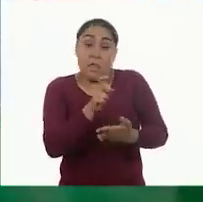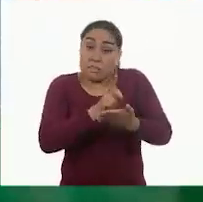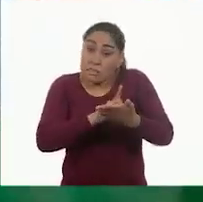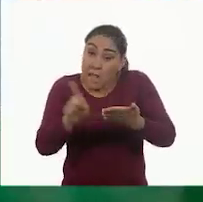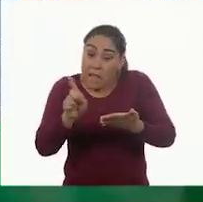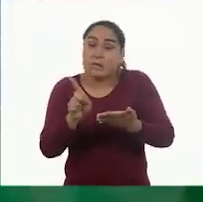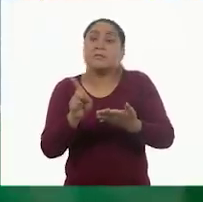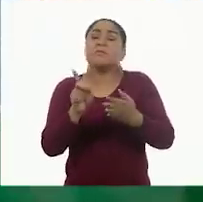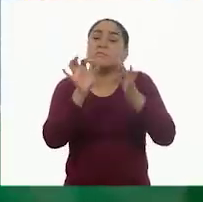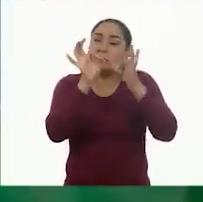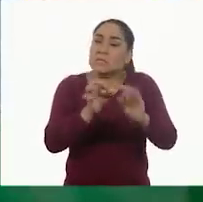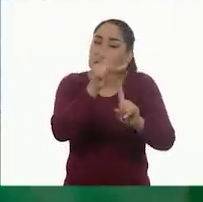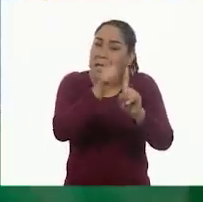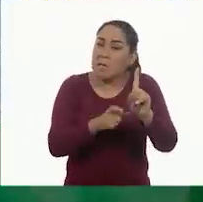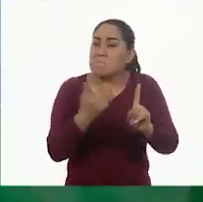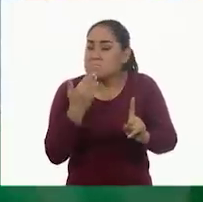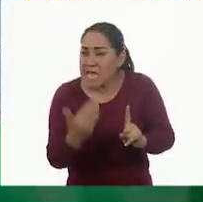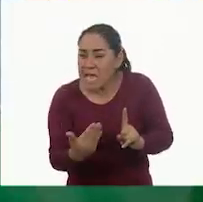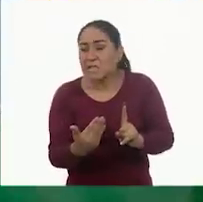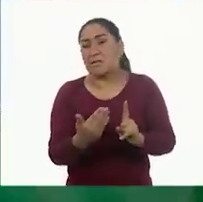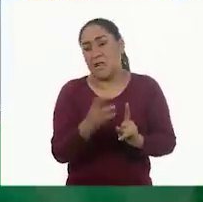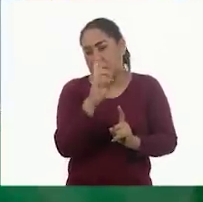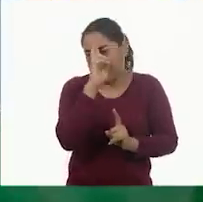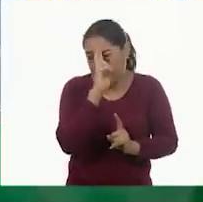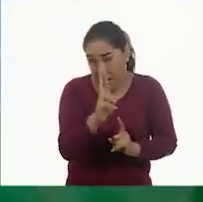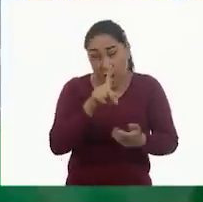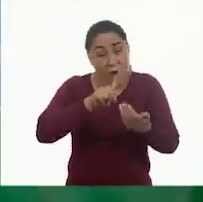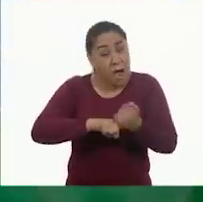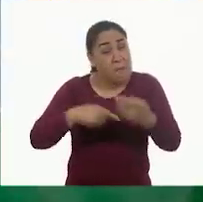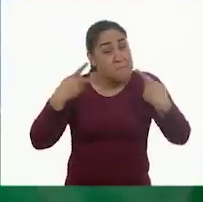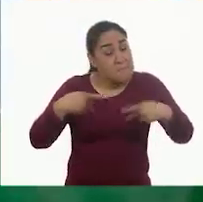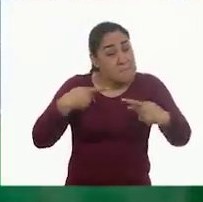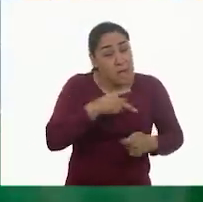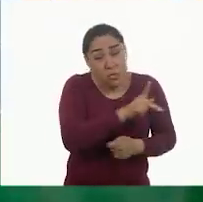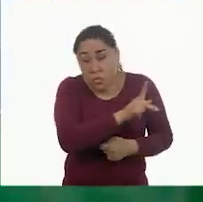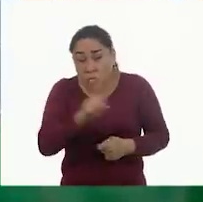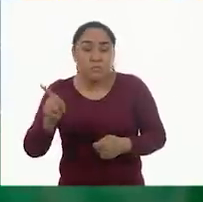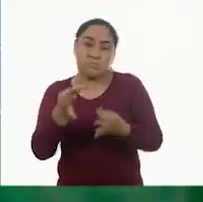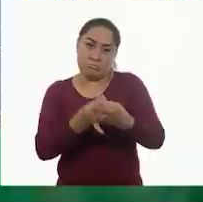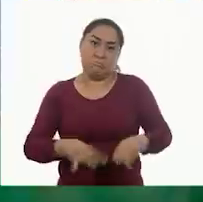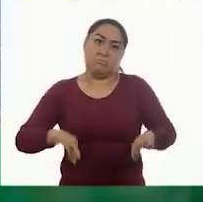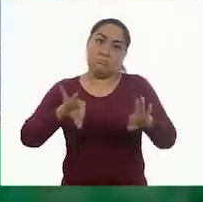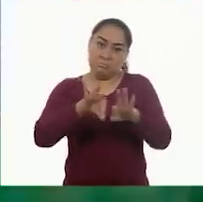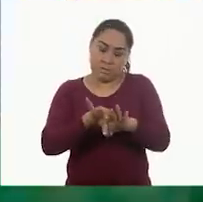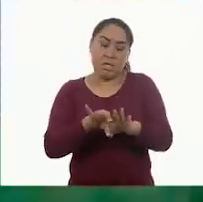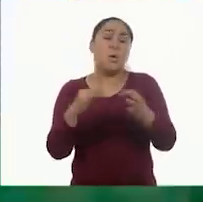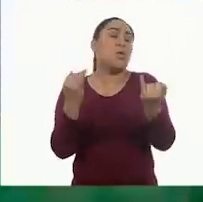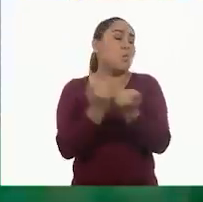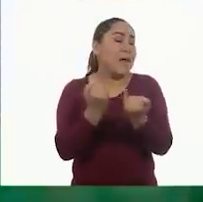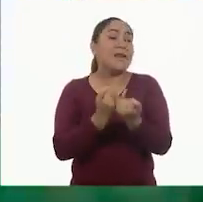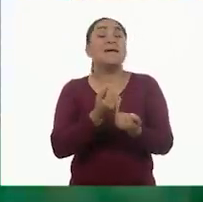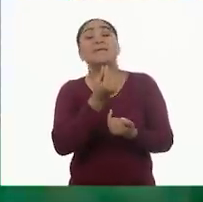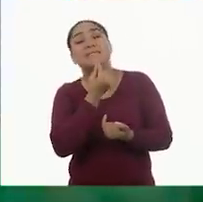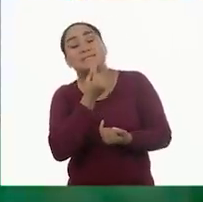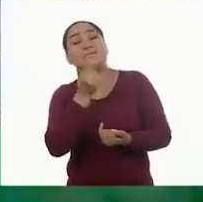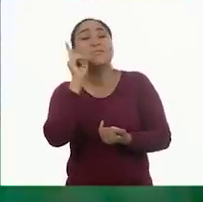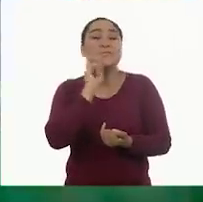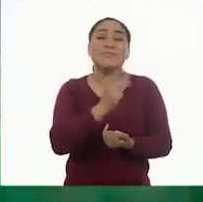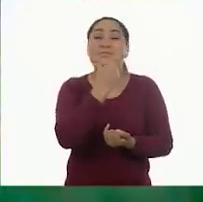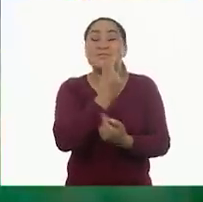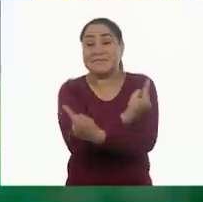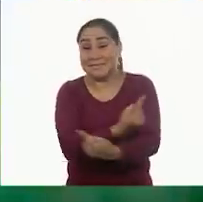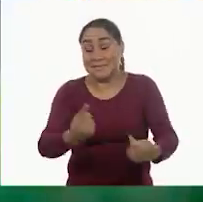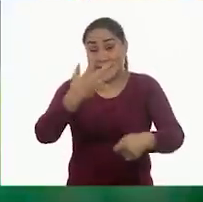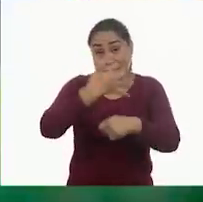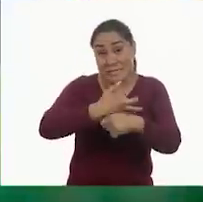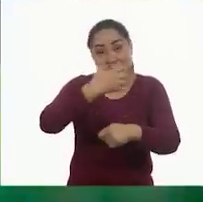de la integridad, de la dignidad de todas las personas son muy importantes. Y de las niñas y de los niños de quinto y sexto